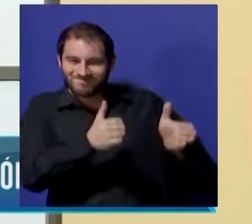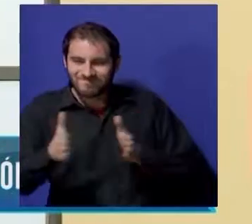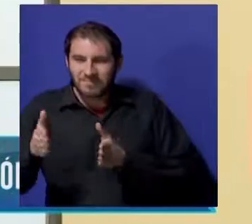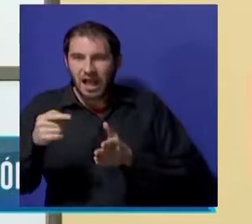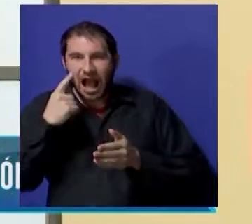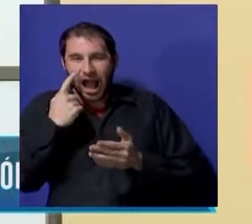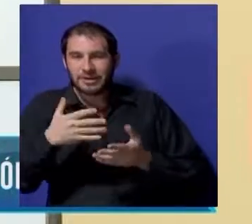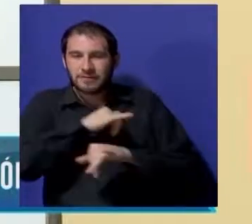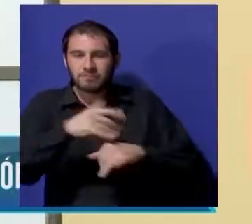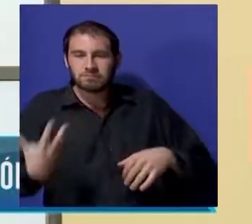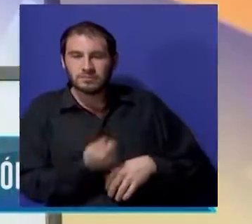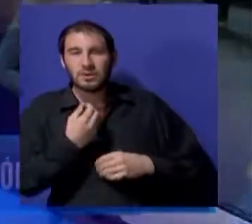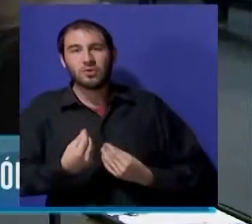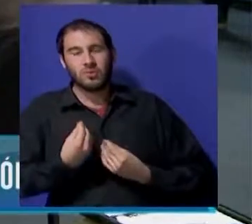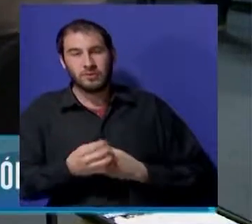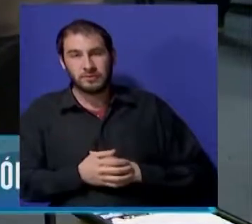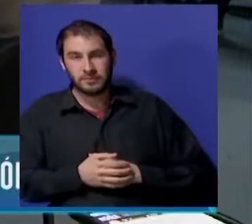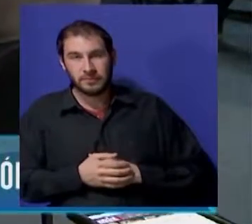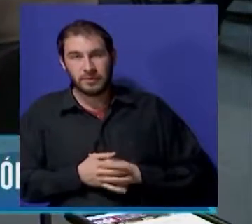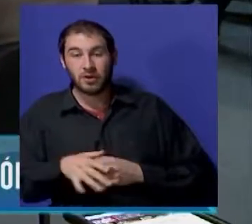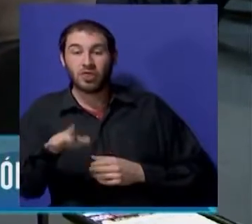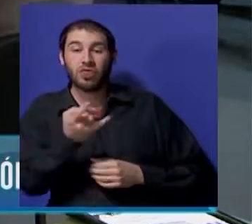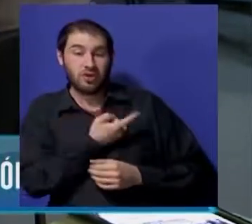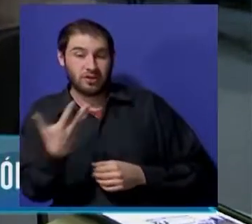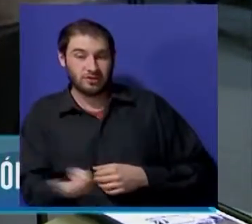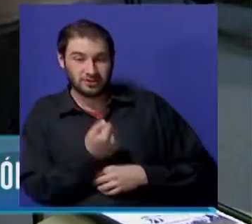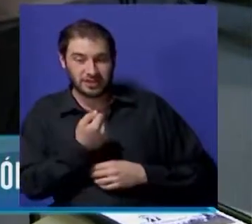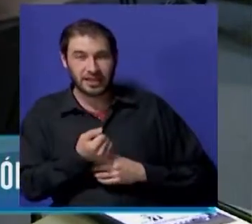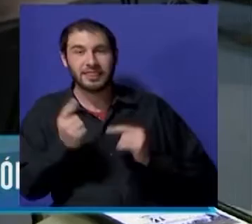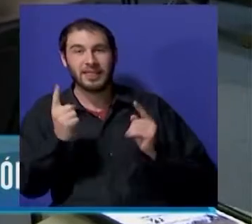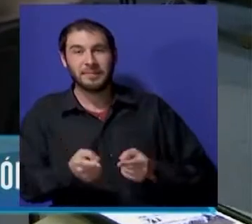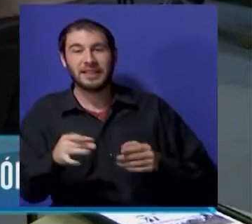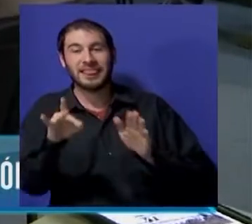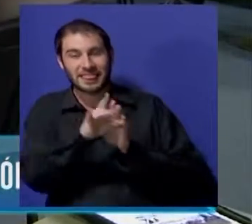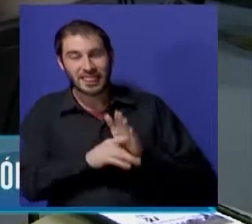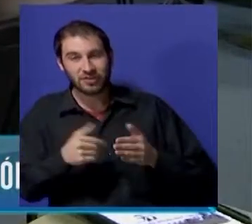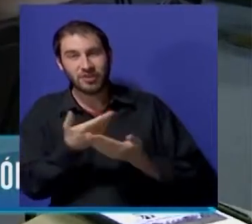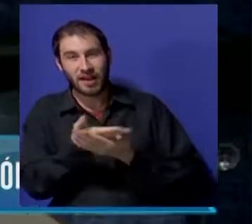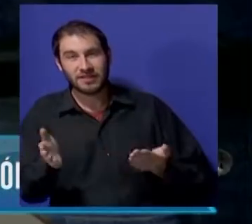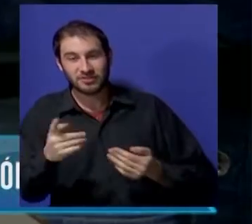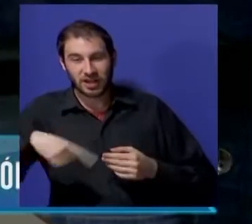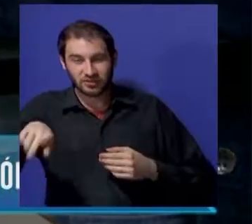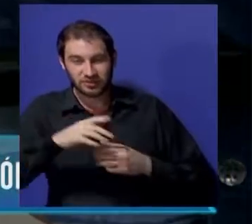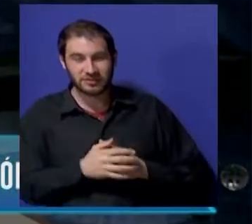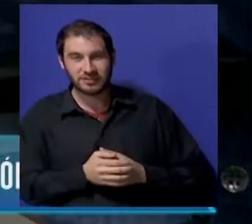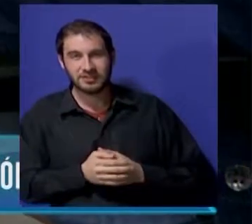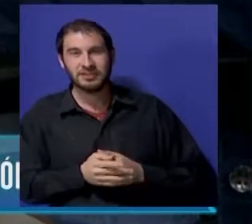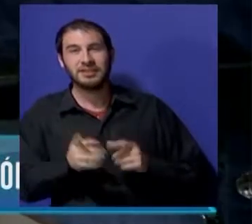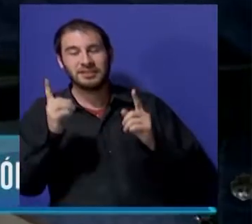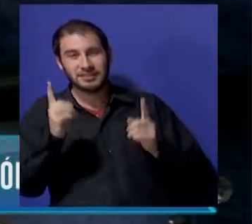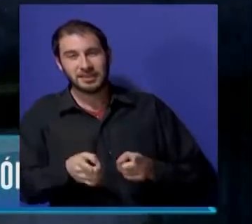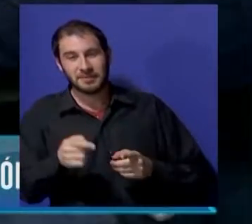cómo conseguir información, ¿sí? Claro. Dónde poder conseguirla, cuáles son las bases de datos disponibles y tratar de entender